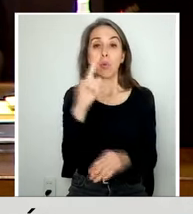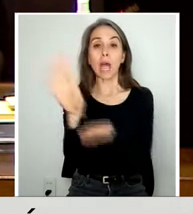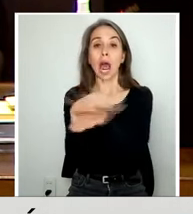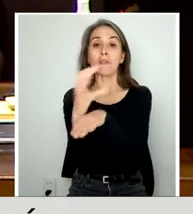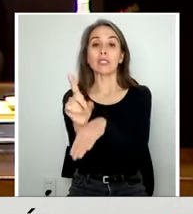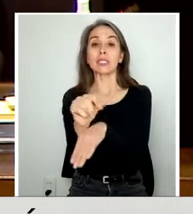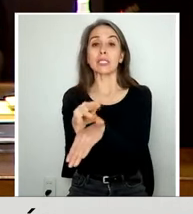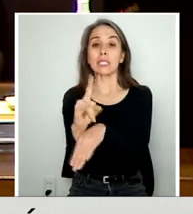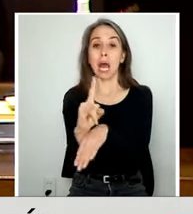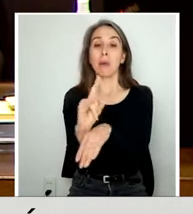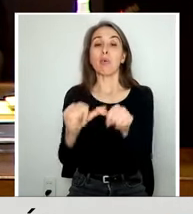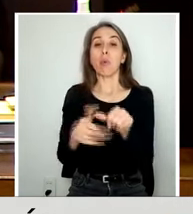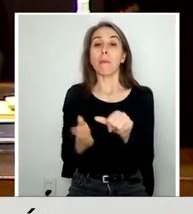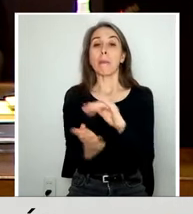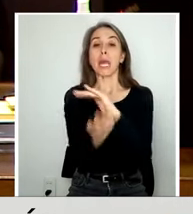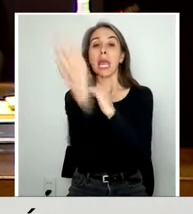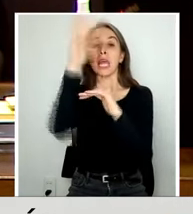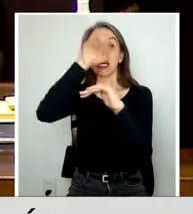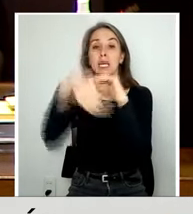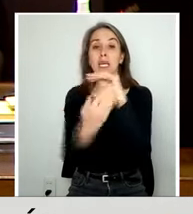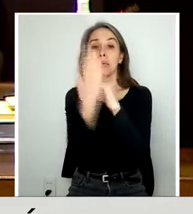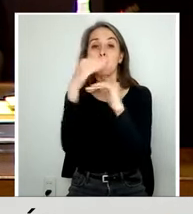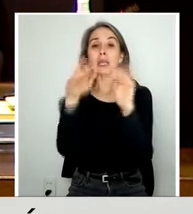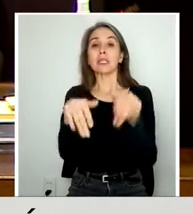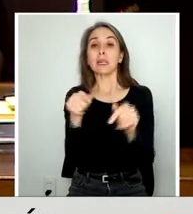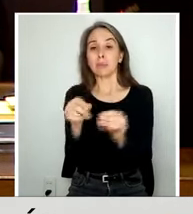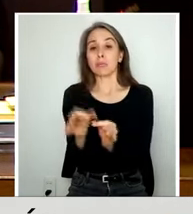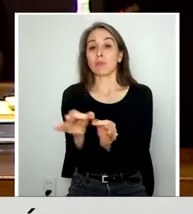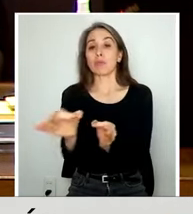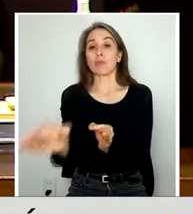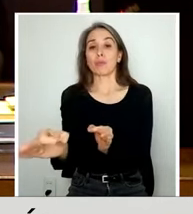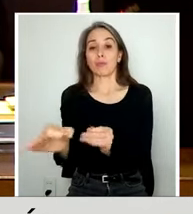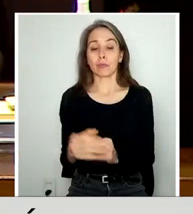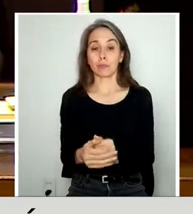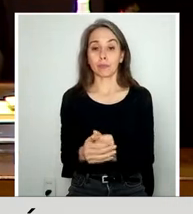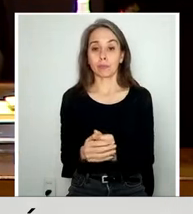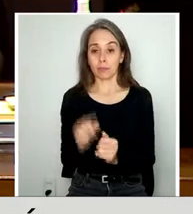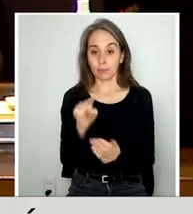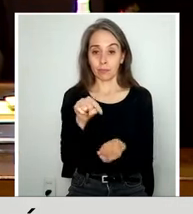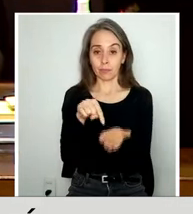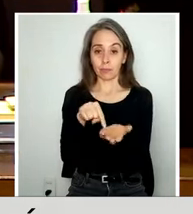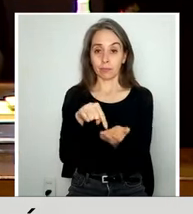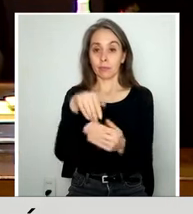permanente en la misma localidad en votación